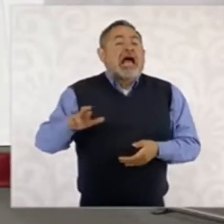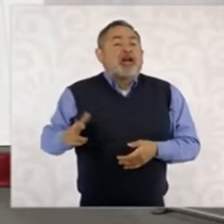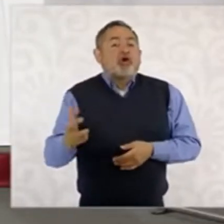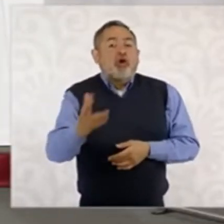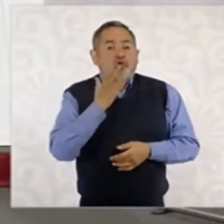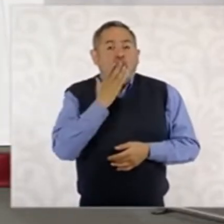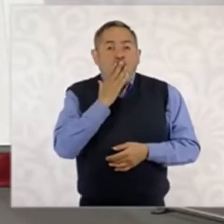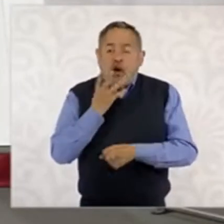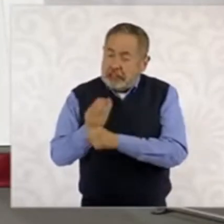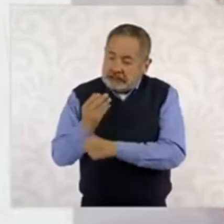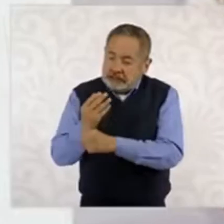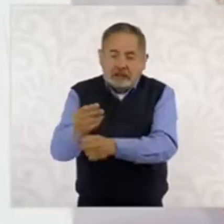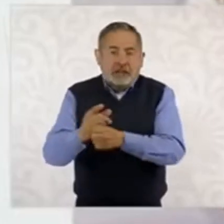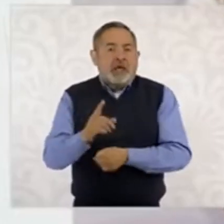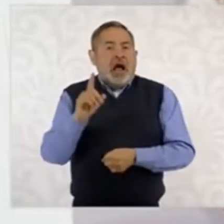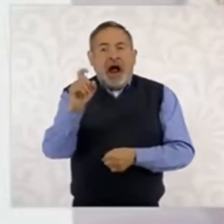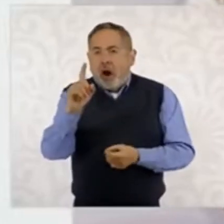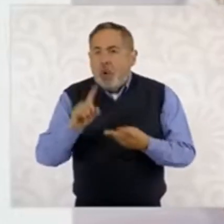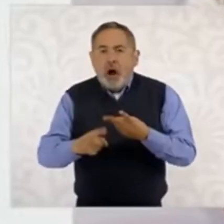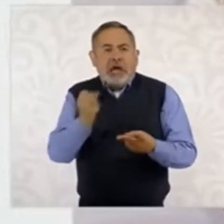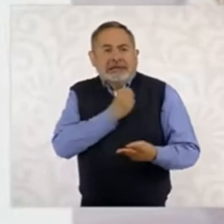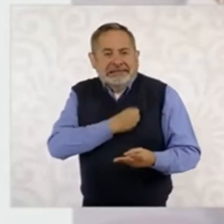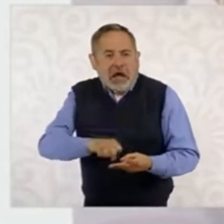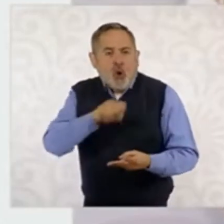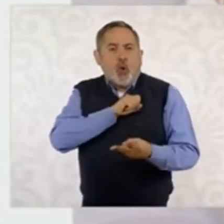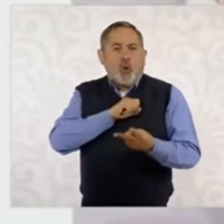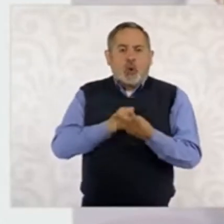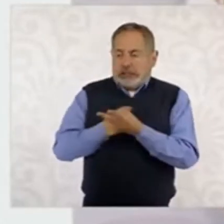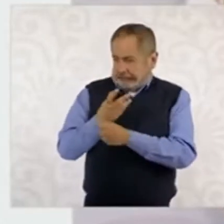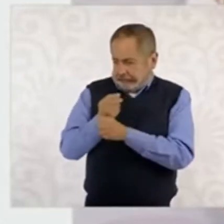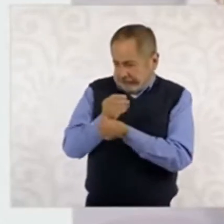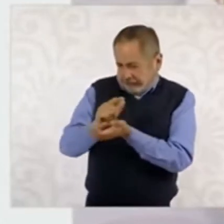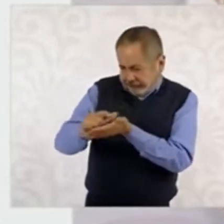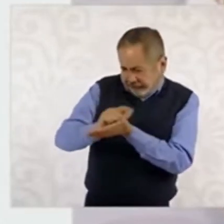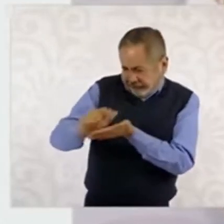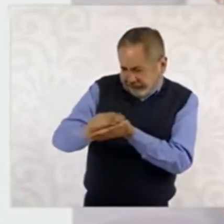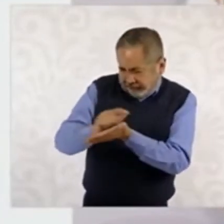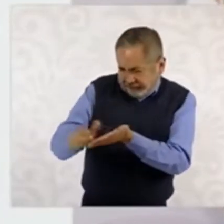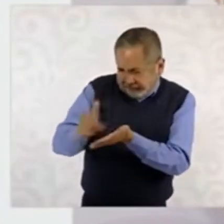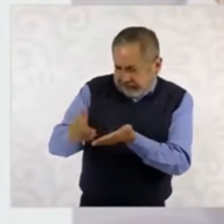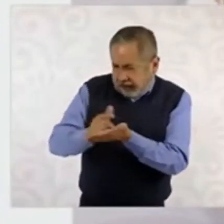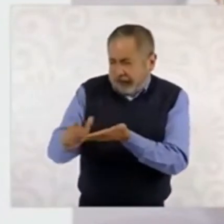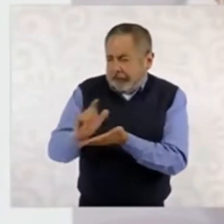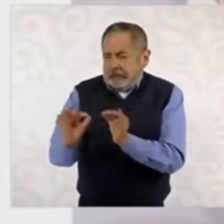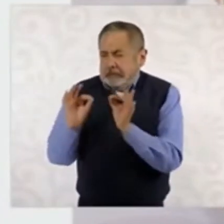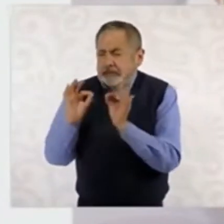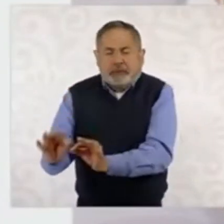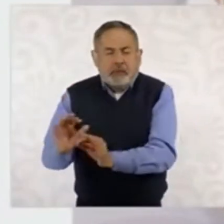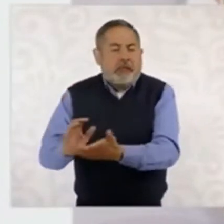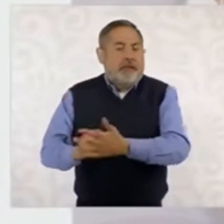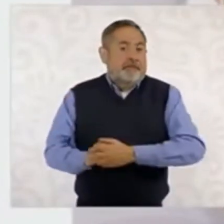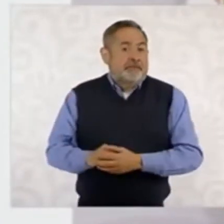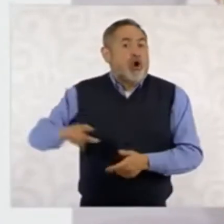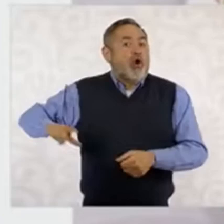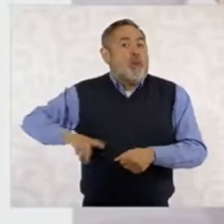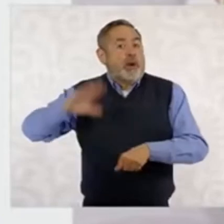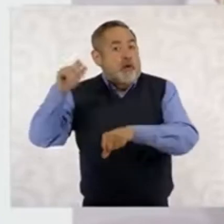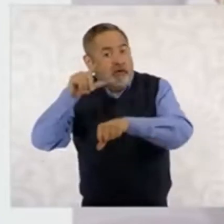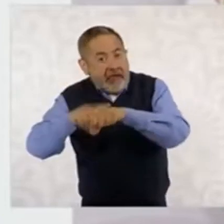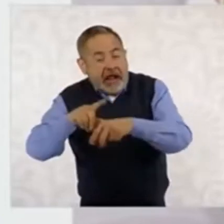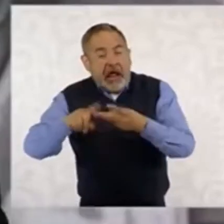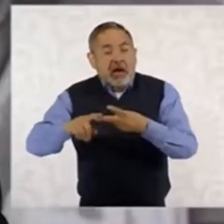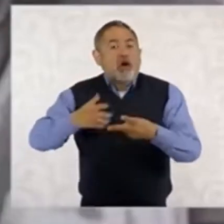los rubros de agua, salud y remediación del suelo. El gobierno federal y el gobierno del